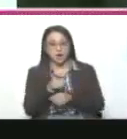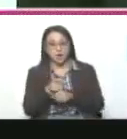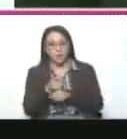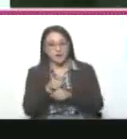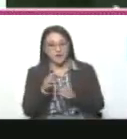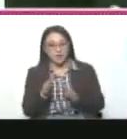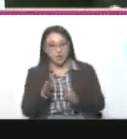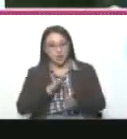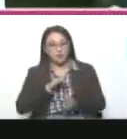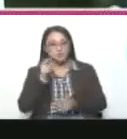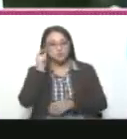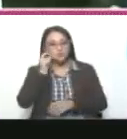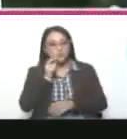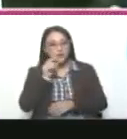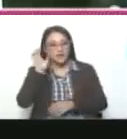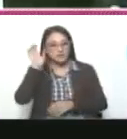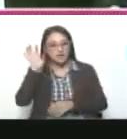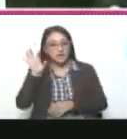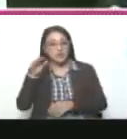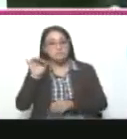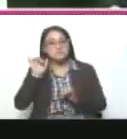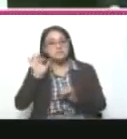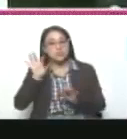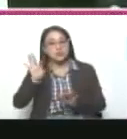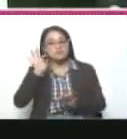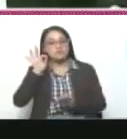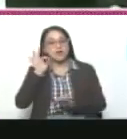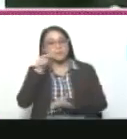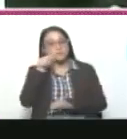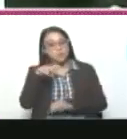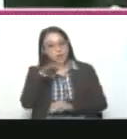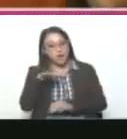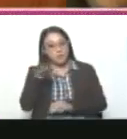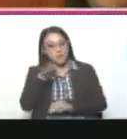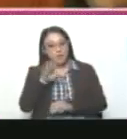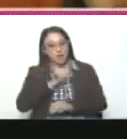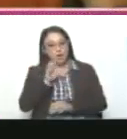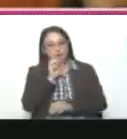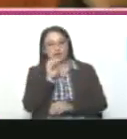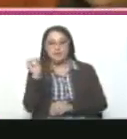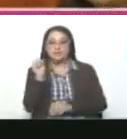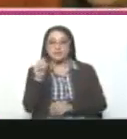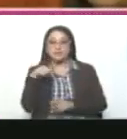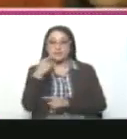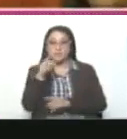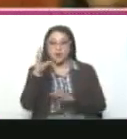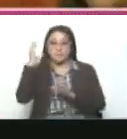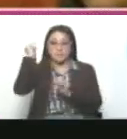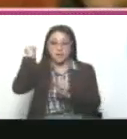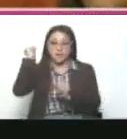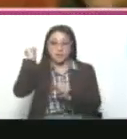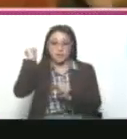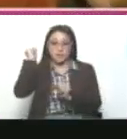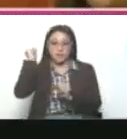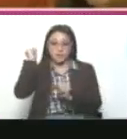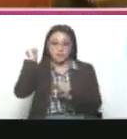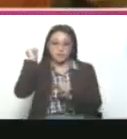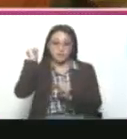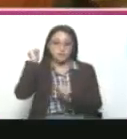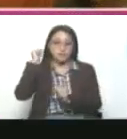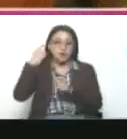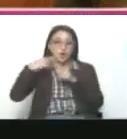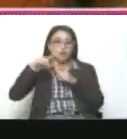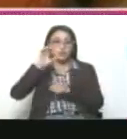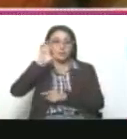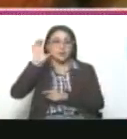gobernador del estado Sucre, electo por el pueblo oriental. Luego fue embajador en varios